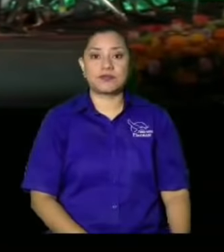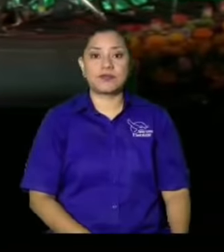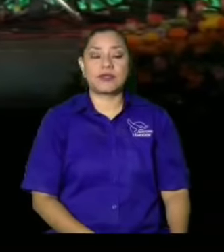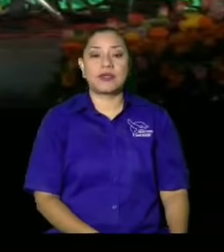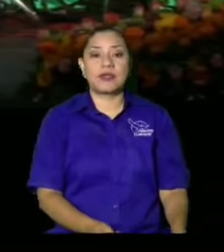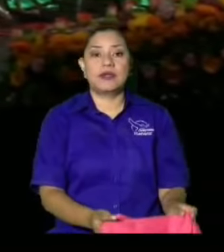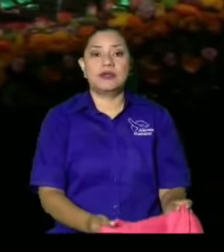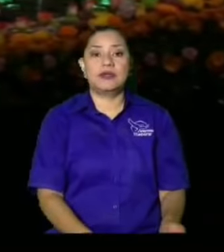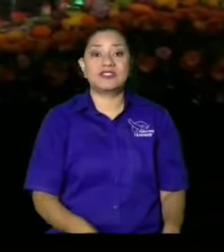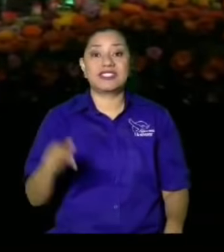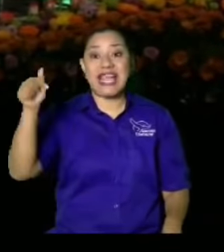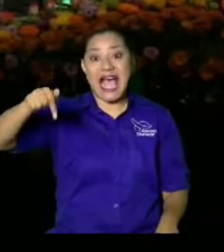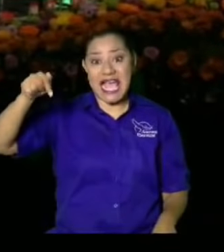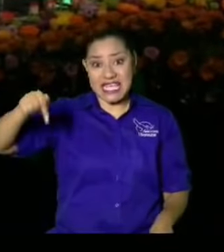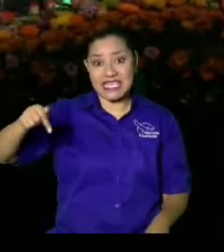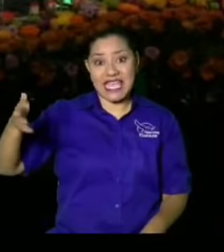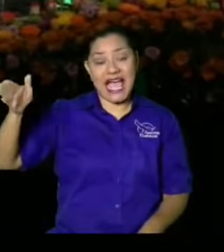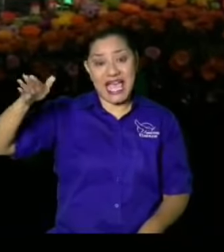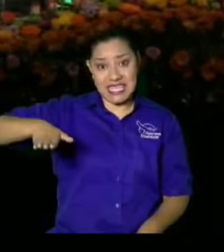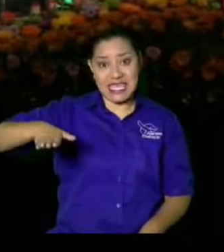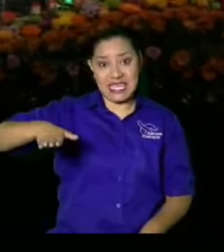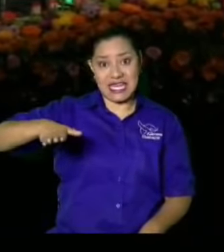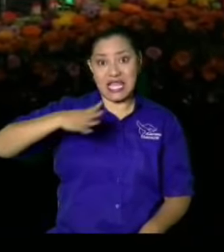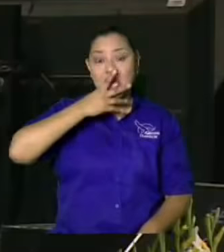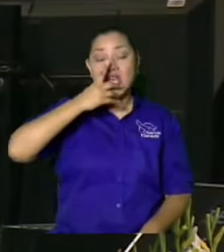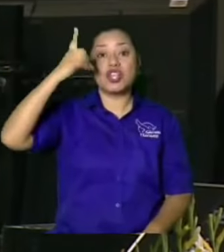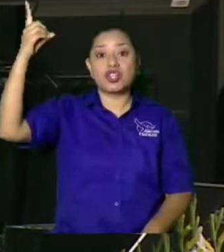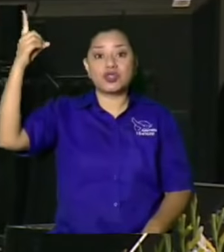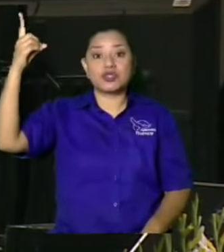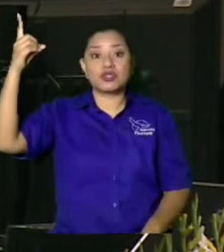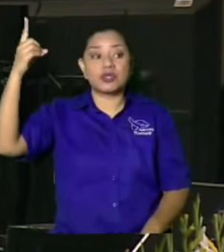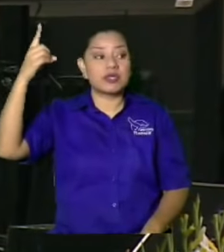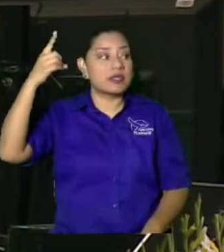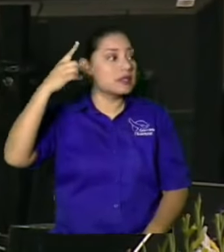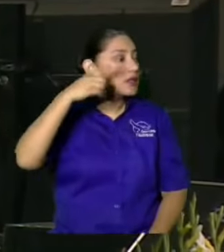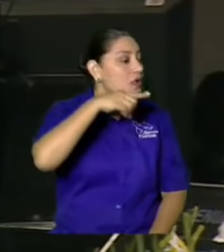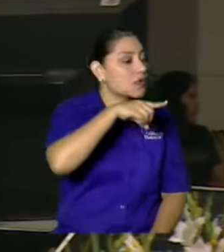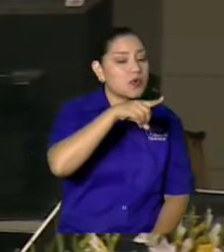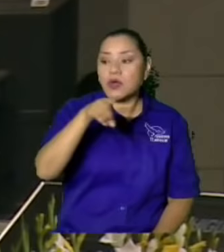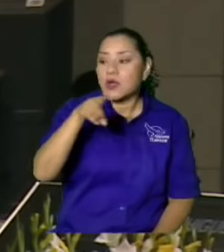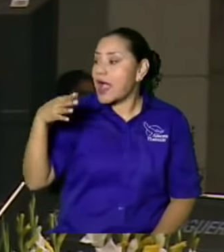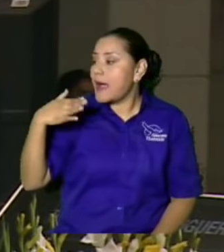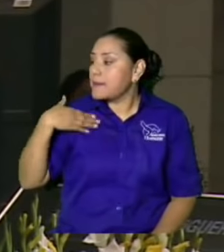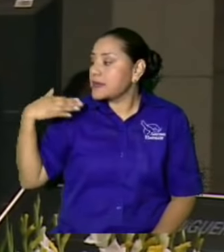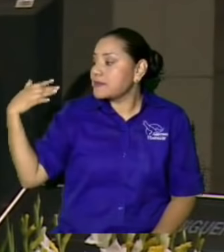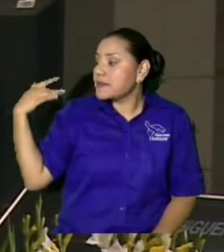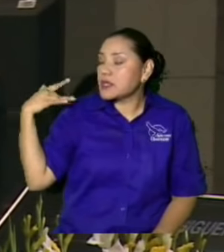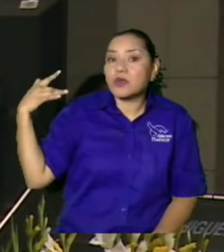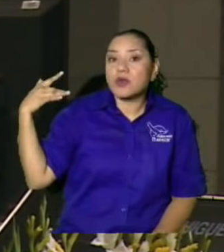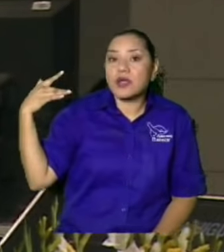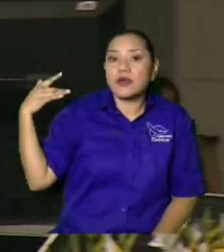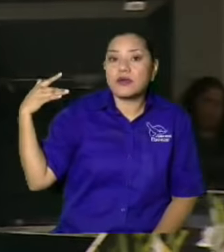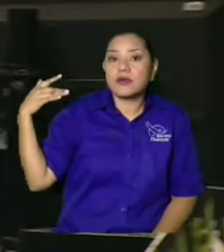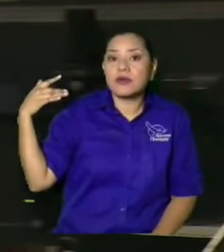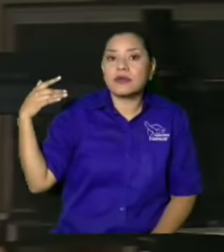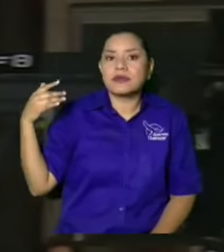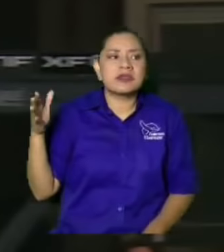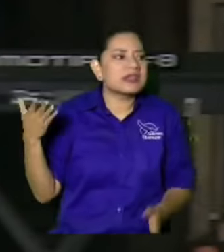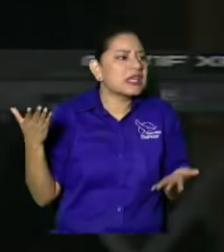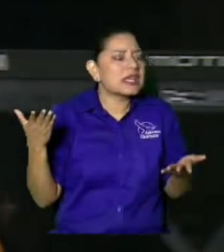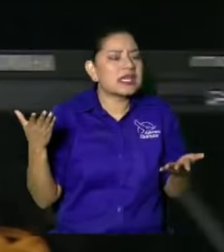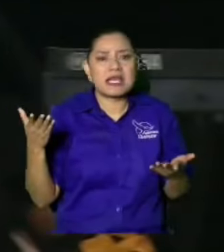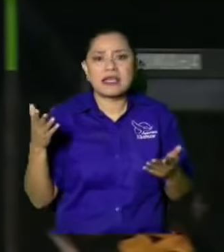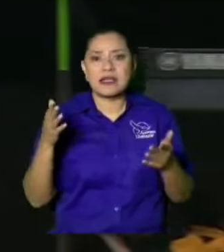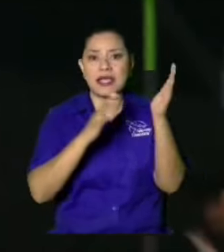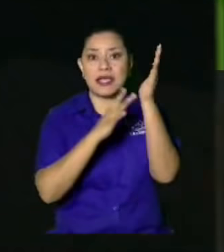Ayer se sacudió el Señor y dijo: ¿quién me tocó? Me tocaron, me tocaron. Pedro, ¿quién me